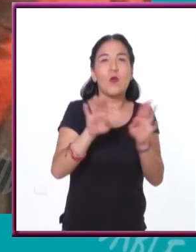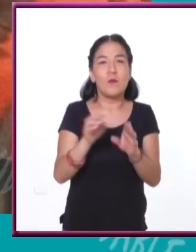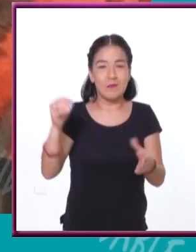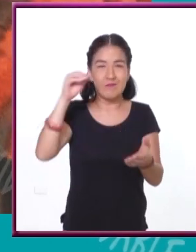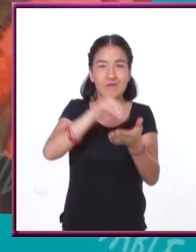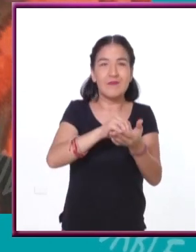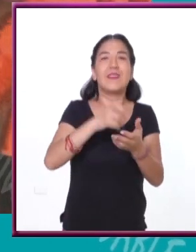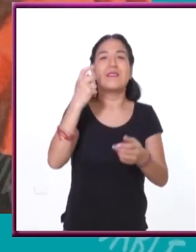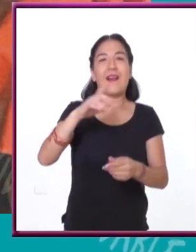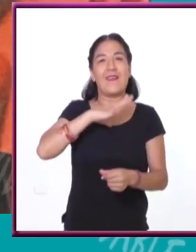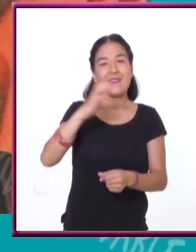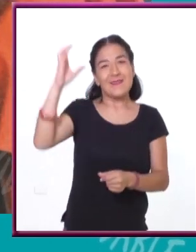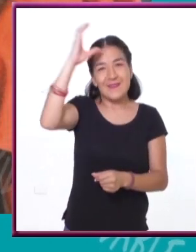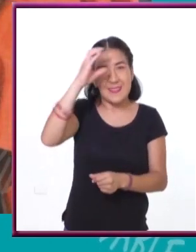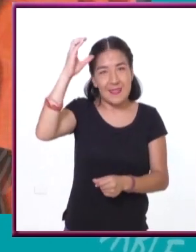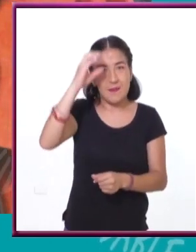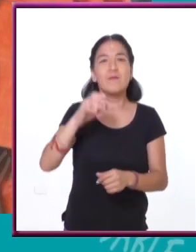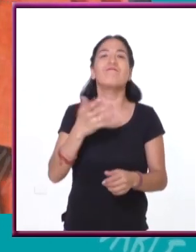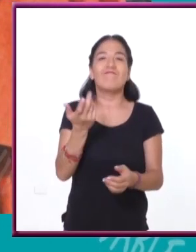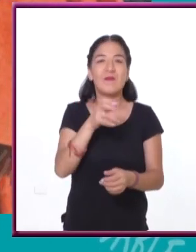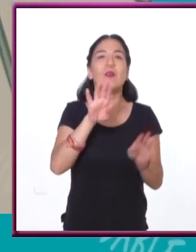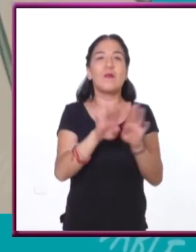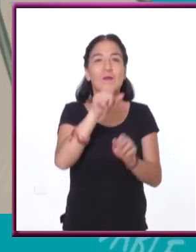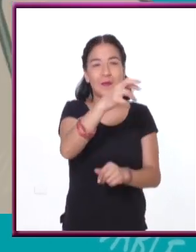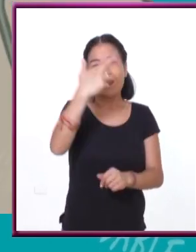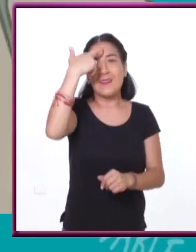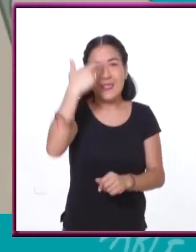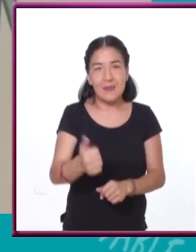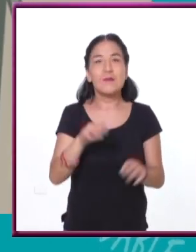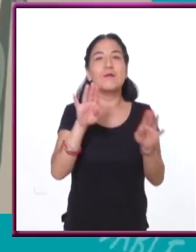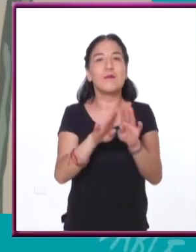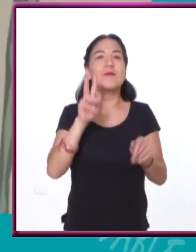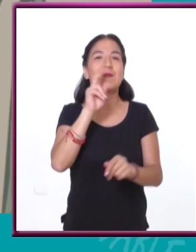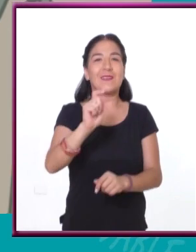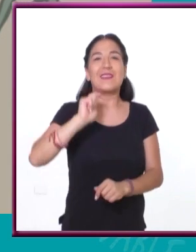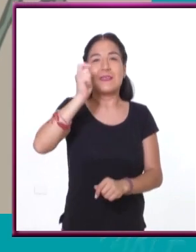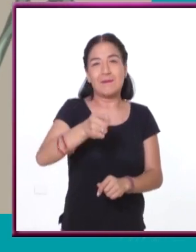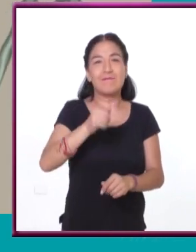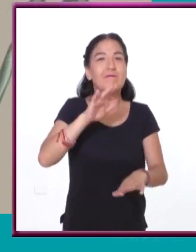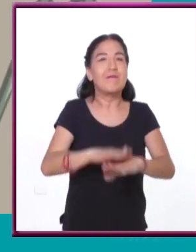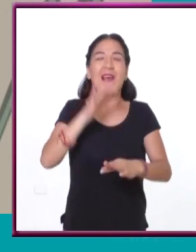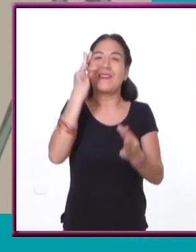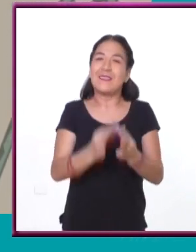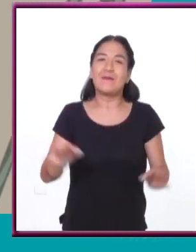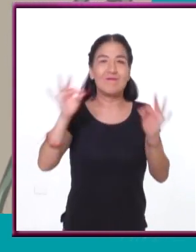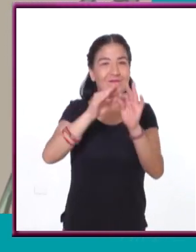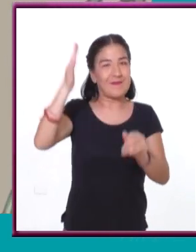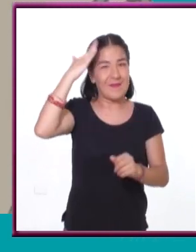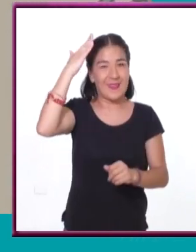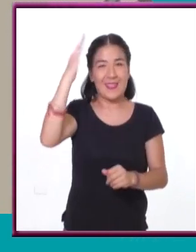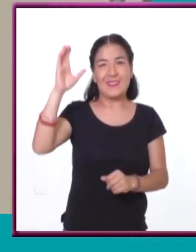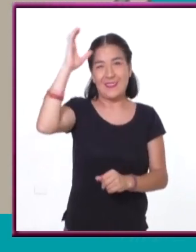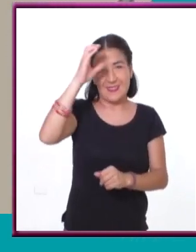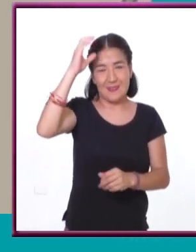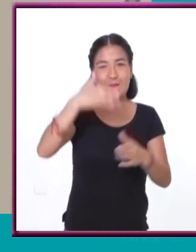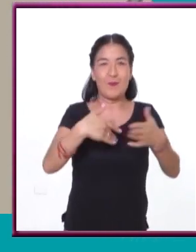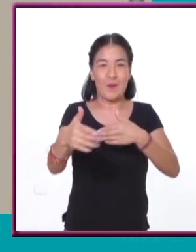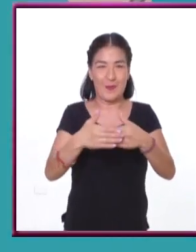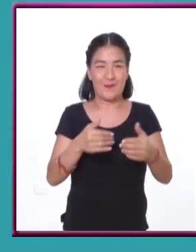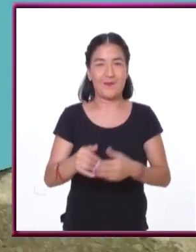método científico, por lo que con justa razón se le considera como uno de los padres de la ciencia moderna.